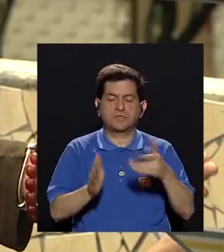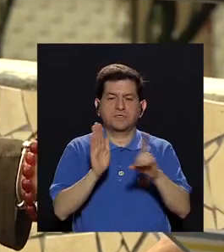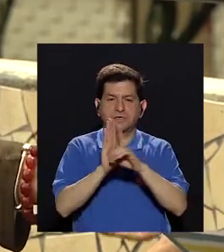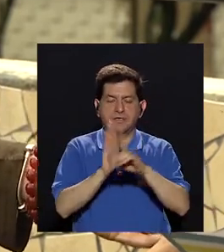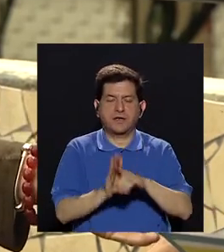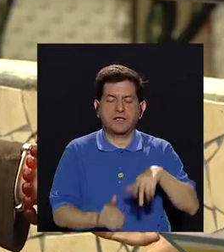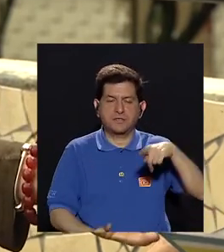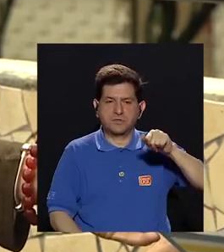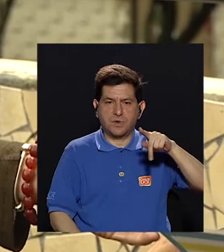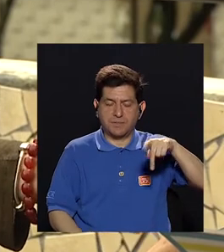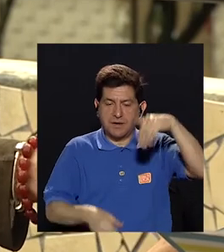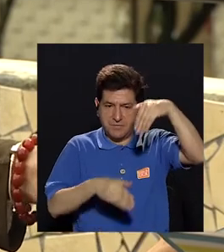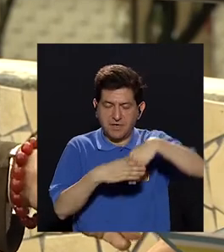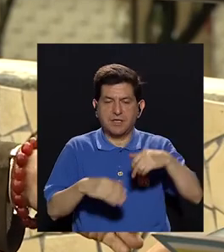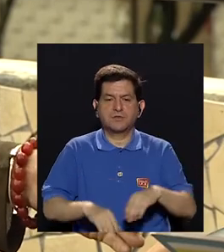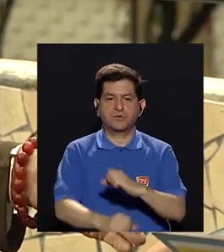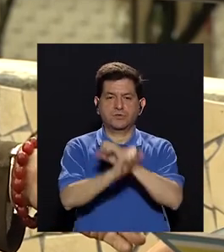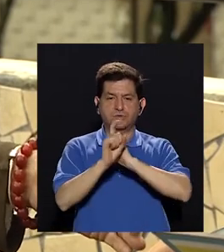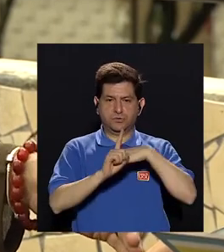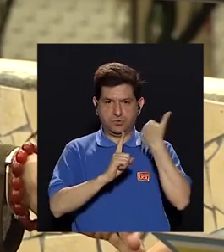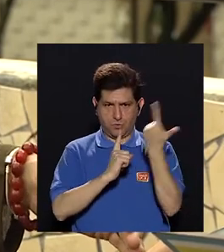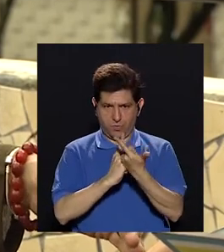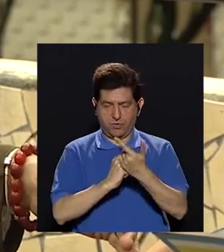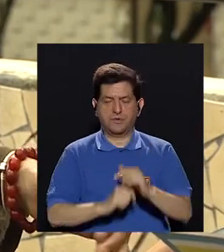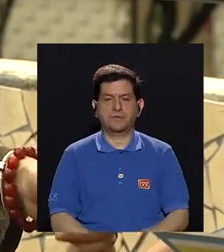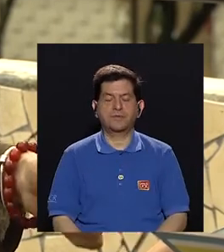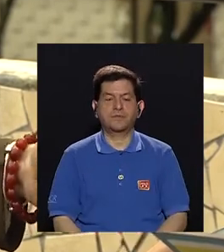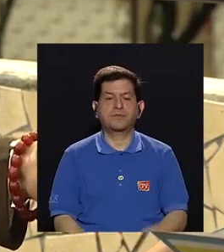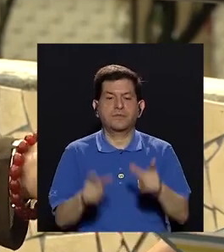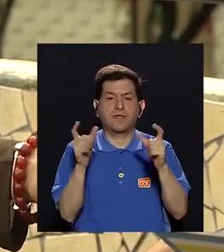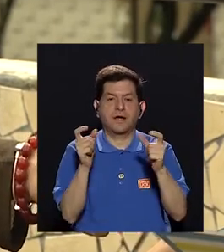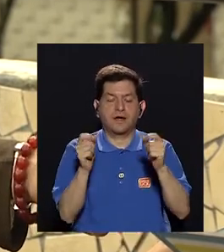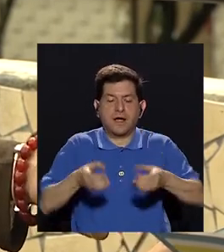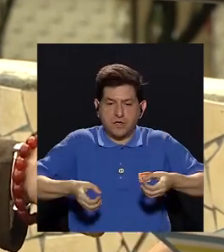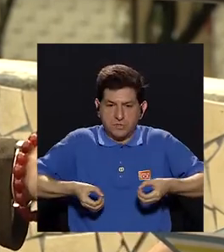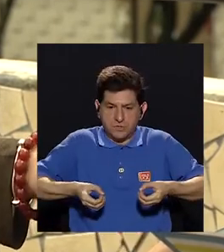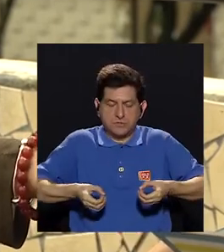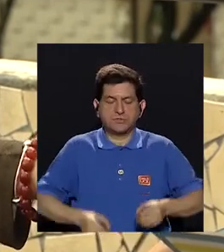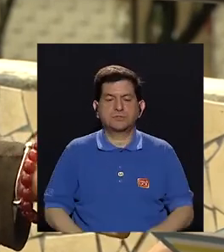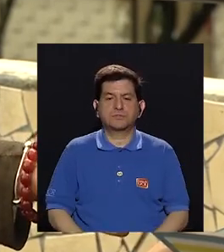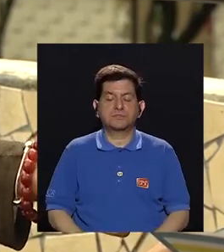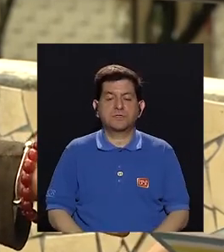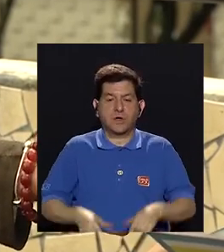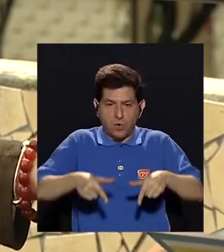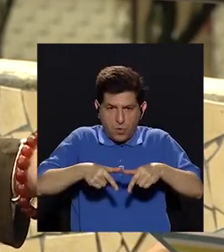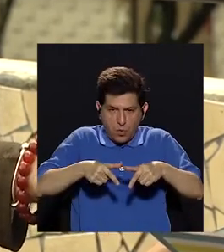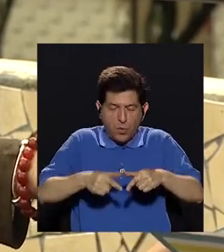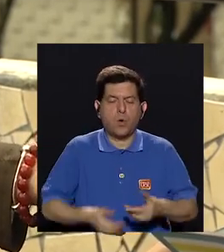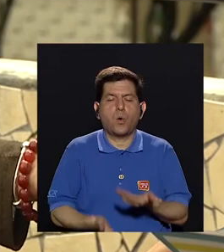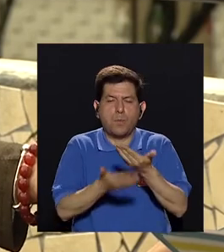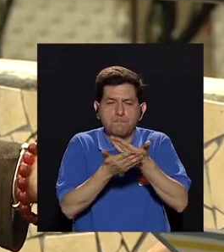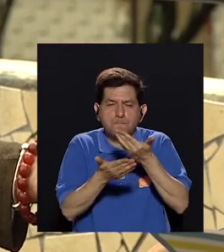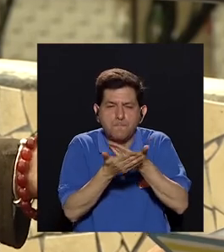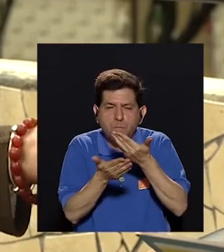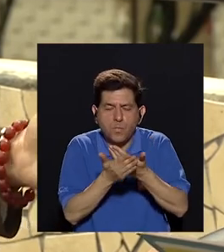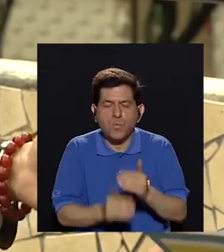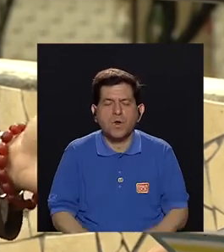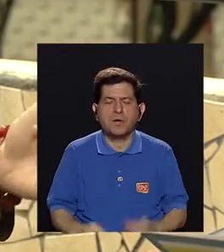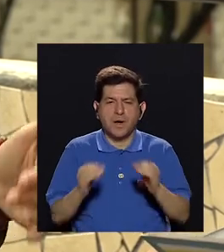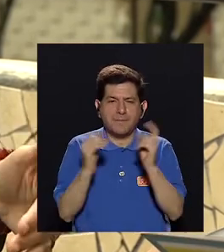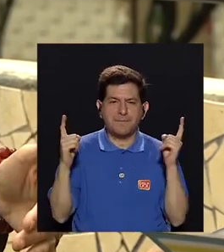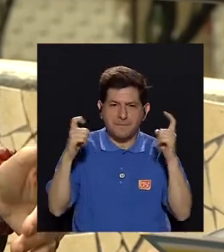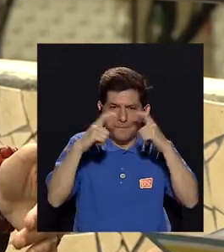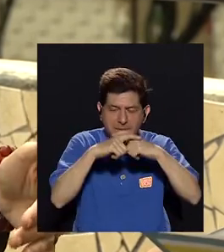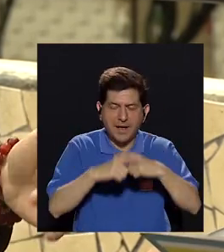a tener su prueba de Papanicolaou en la Seguridad Social. Lo que es cáncer de ovario y cáncer de endometrio requiere pruebas de tamizaje de